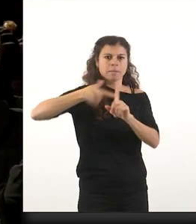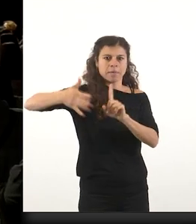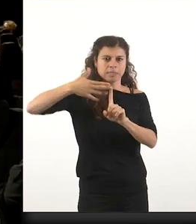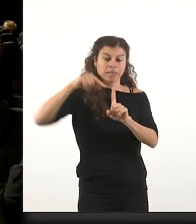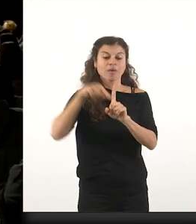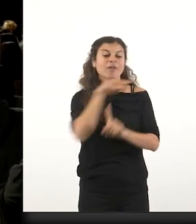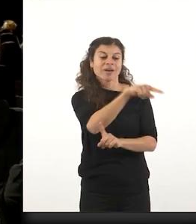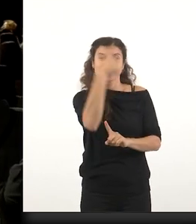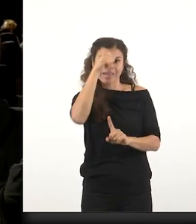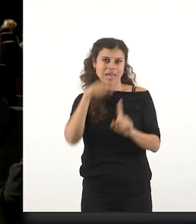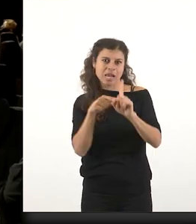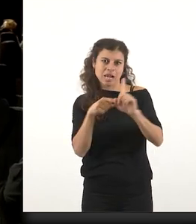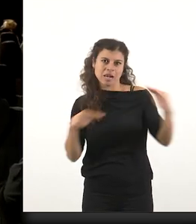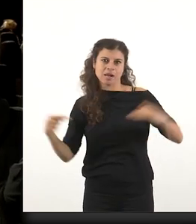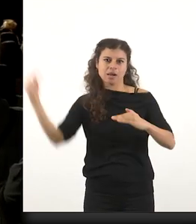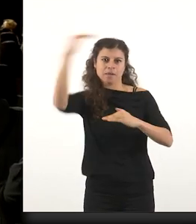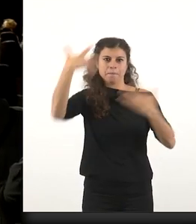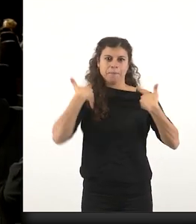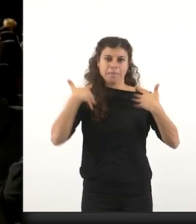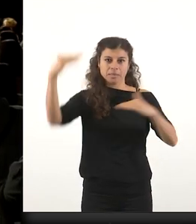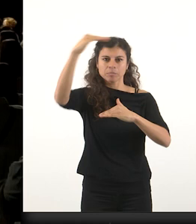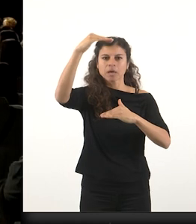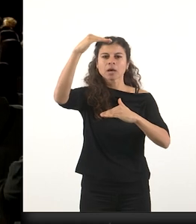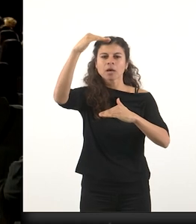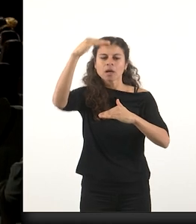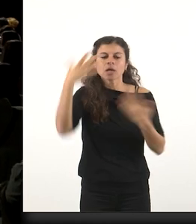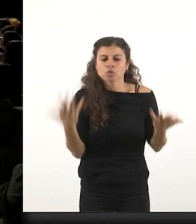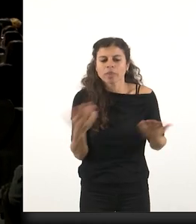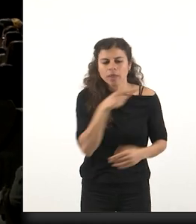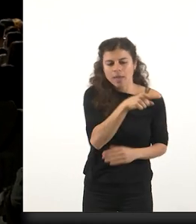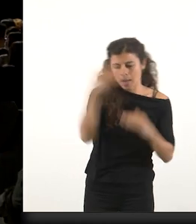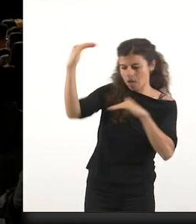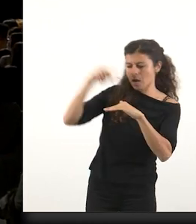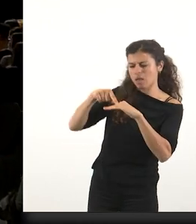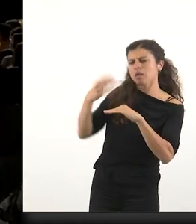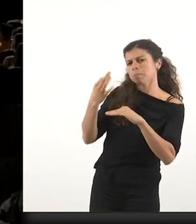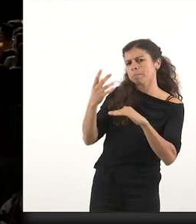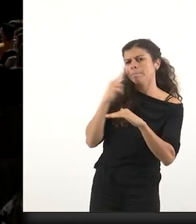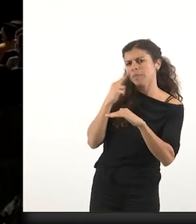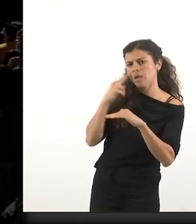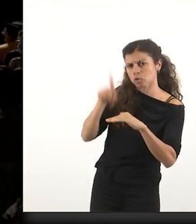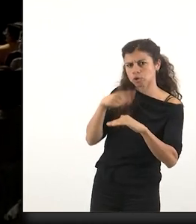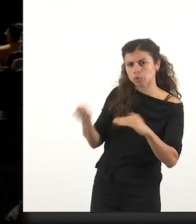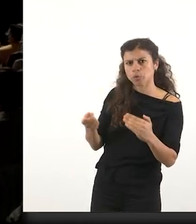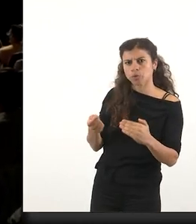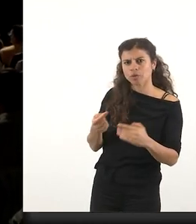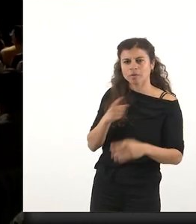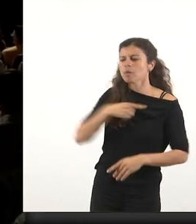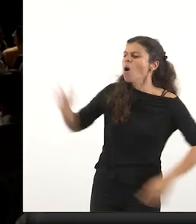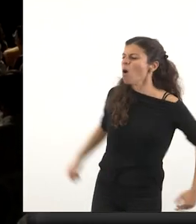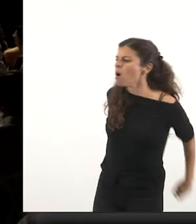¿vale? Entonces, si esto fuera sido así, ¿a que él me tendría que haber tenido miedo a mí? Por lógica, ¿verdad? Pues me hace esto. ¡Shh!